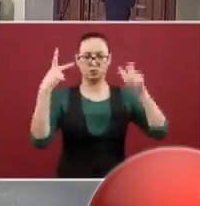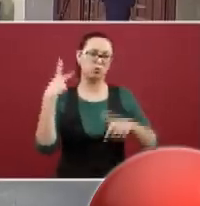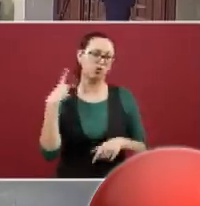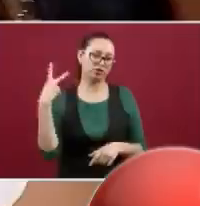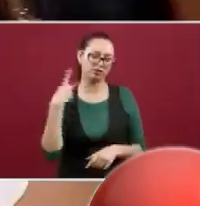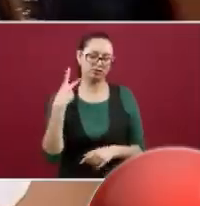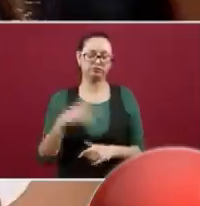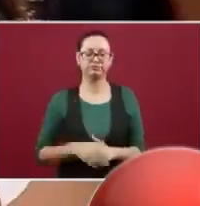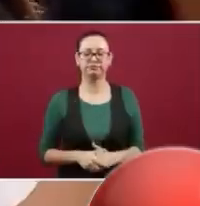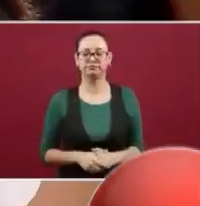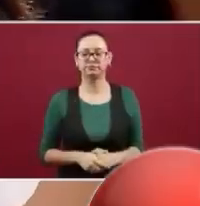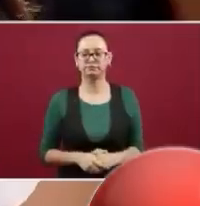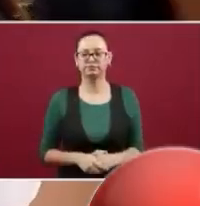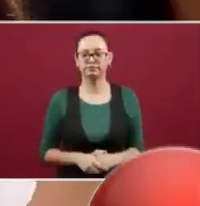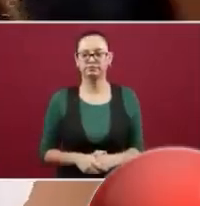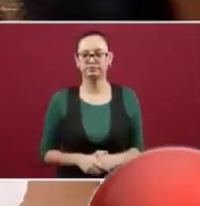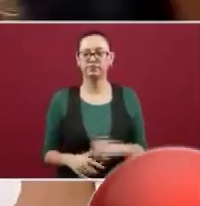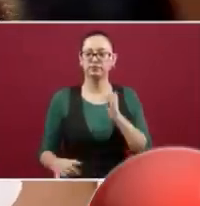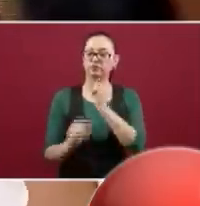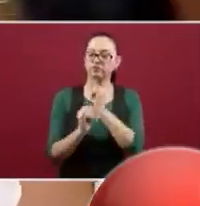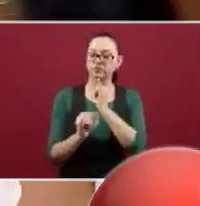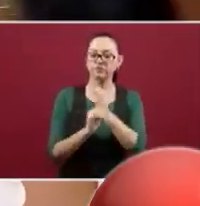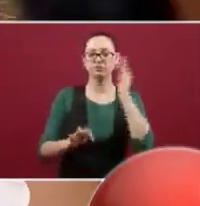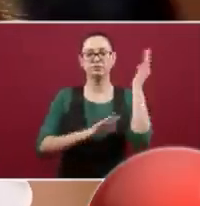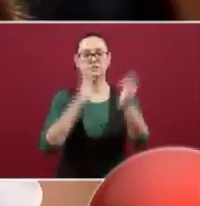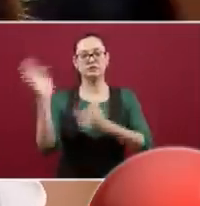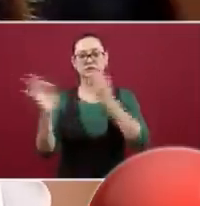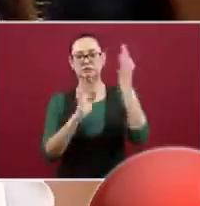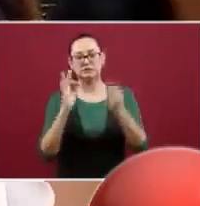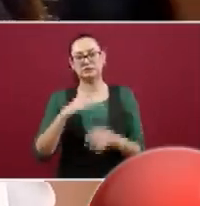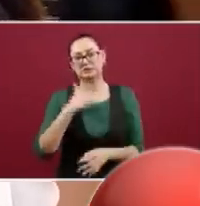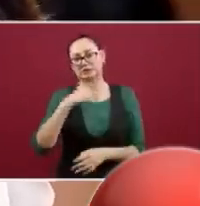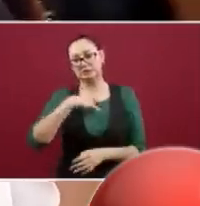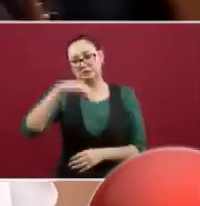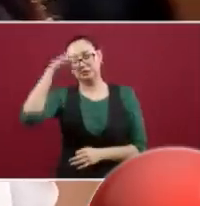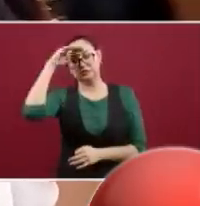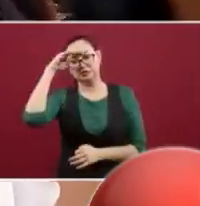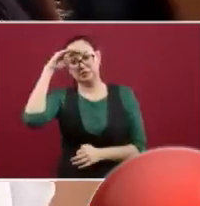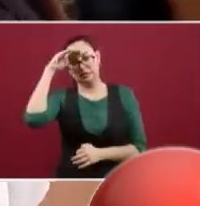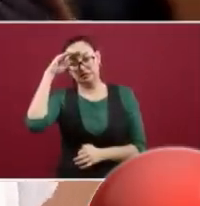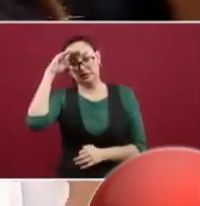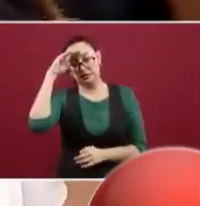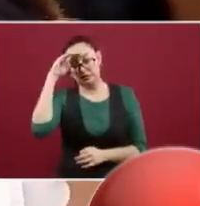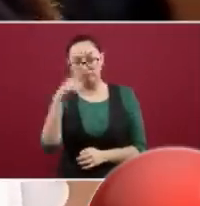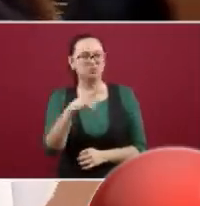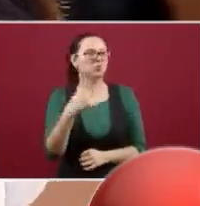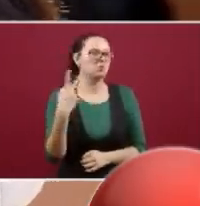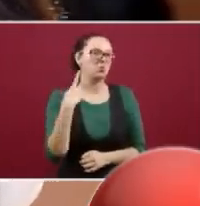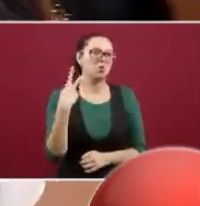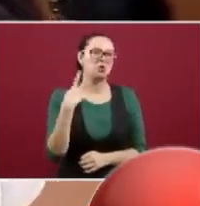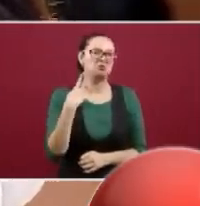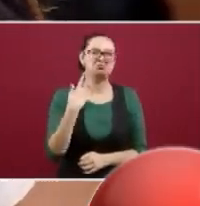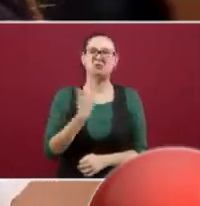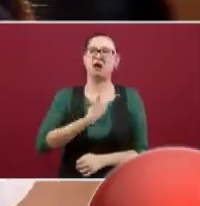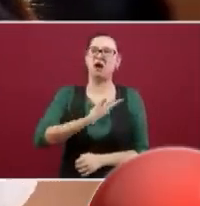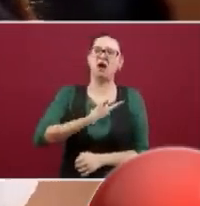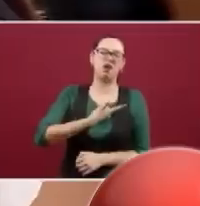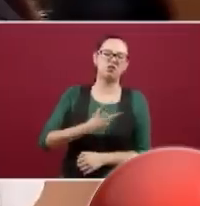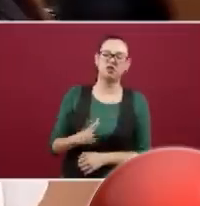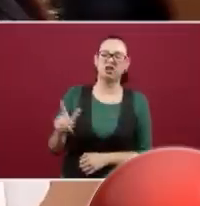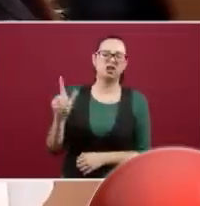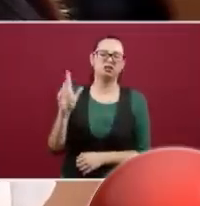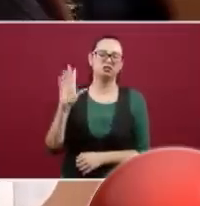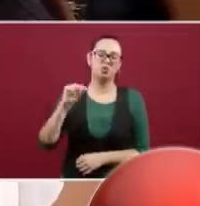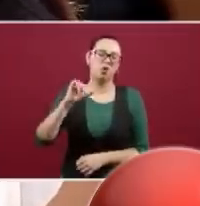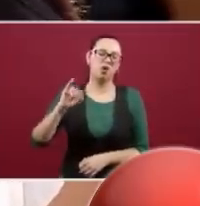En medios de comunicación en internet se especula que por falta de voluntad política no se está queriendo llevar